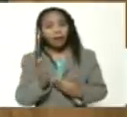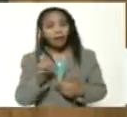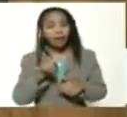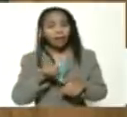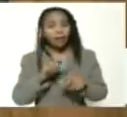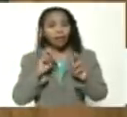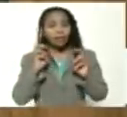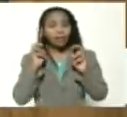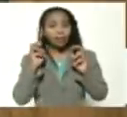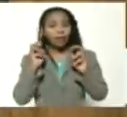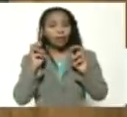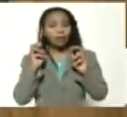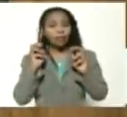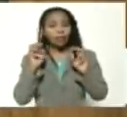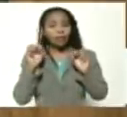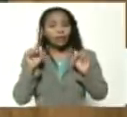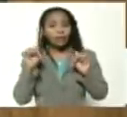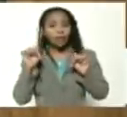esta materia